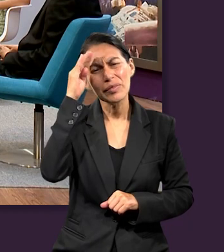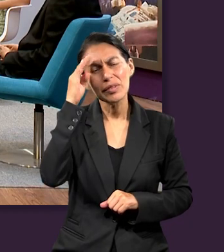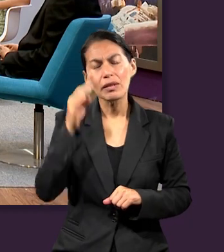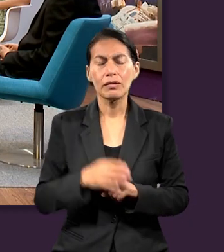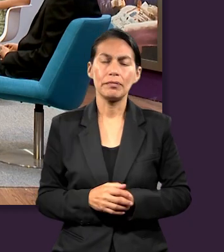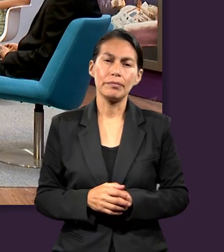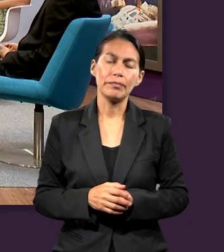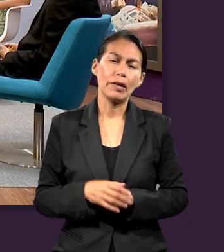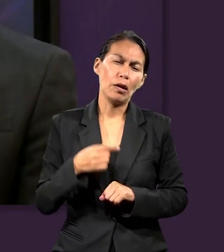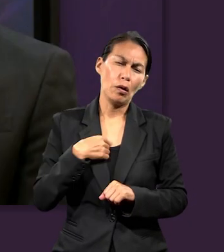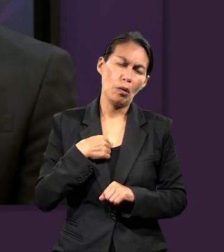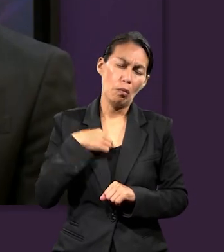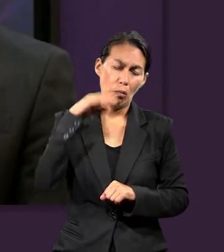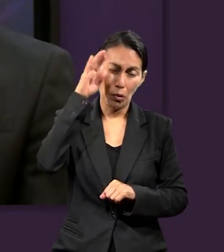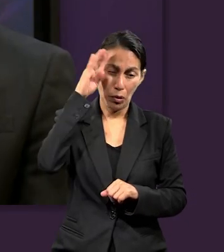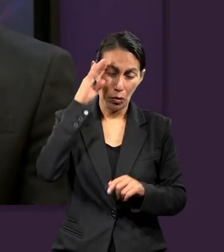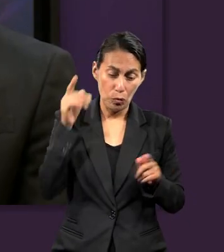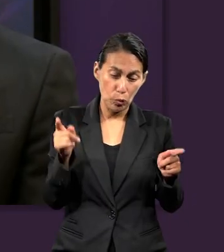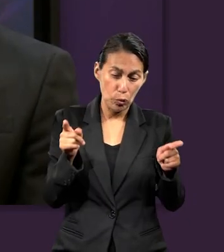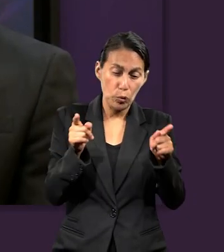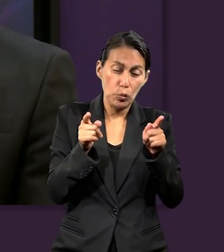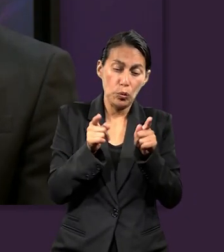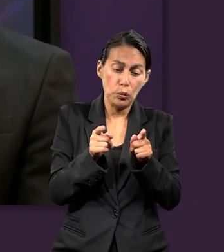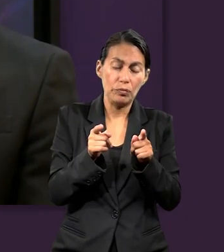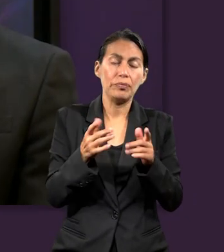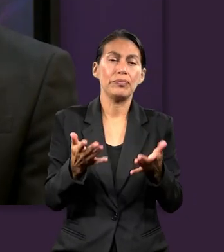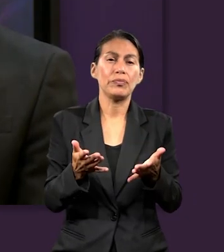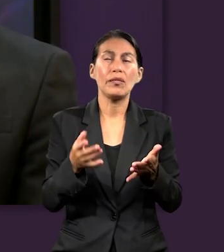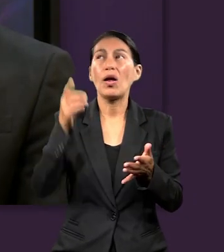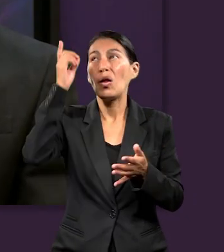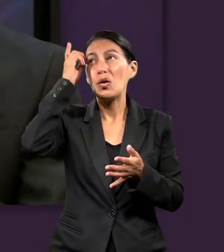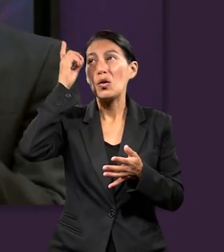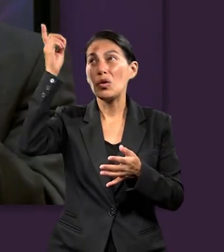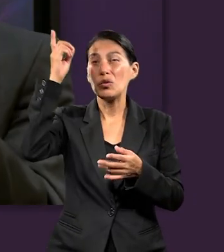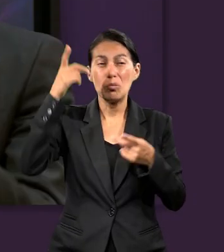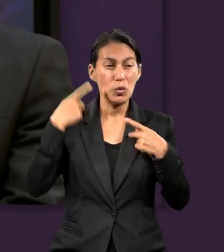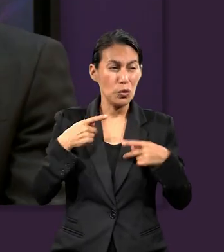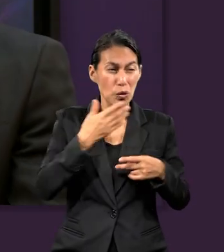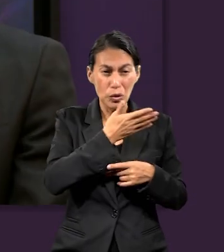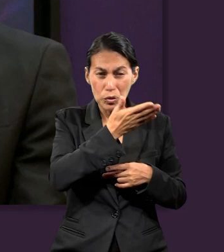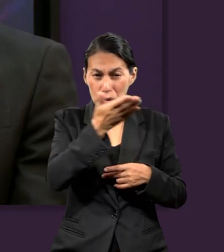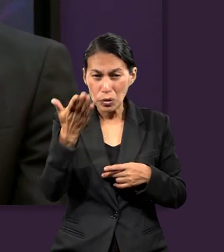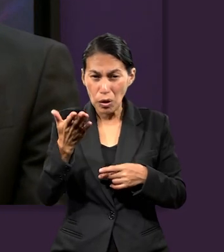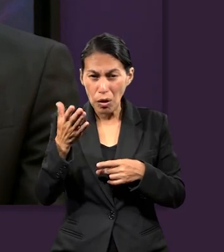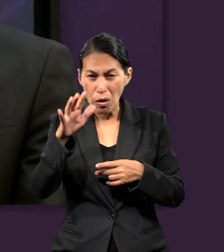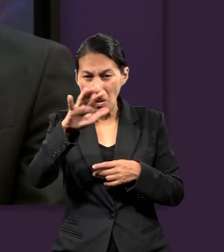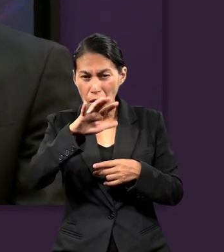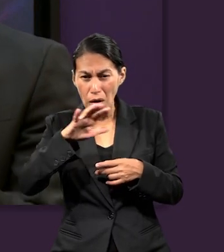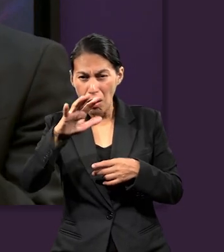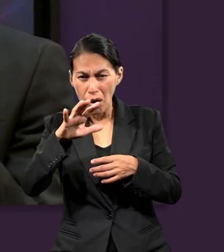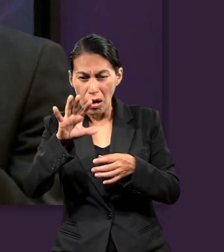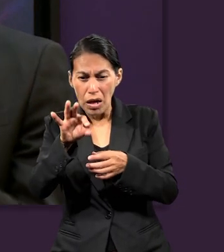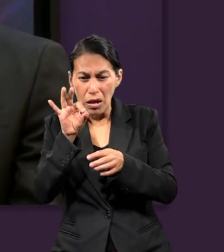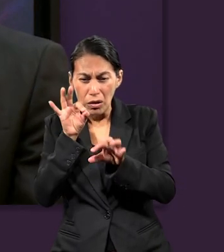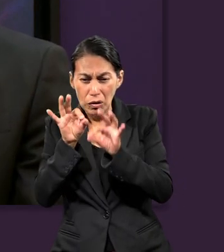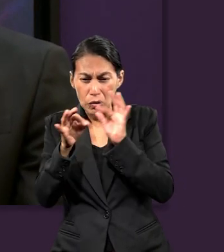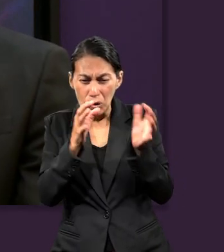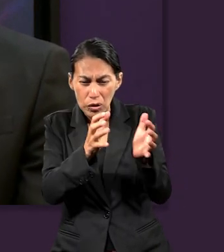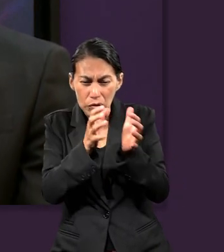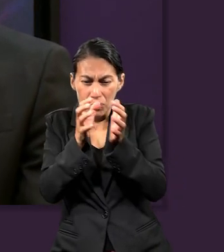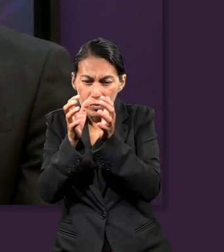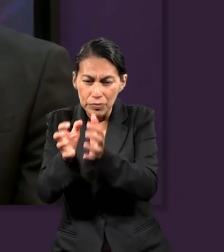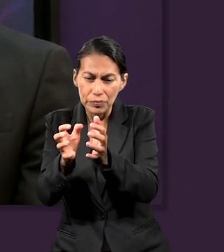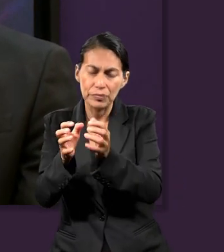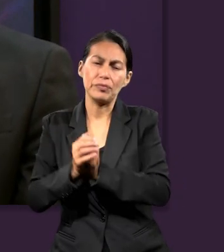nos ha traído creo que puedo resumir la lección en que Dios tiene un pueblo escogido Dios siempre ha tenido su